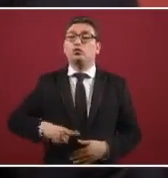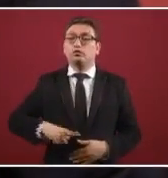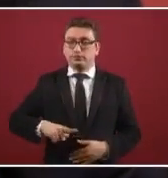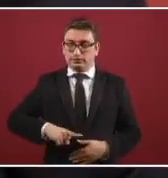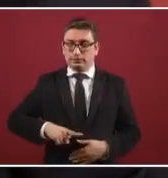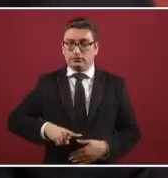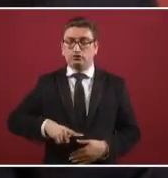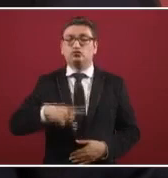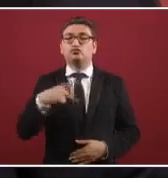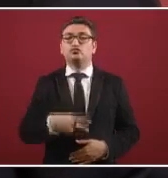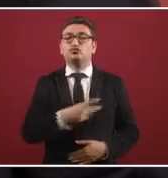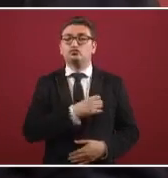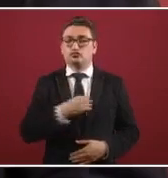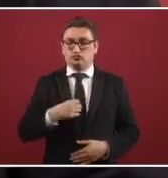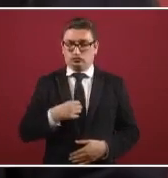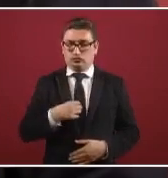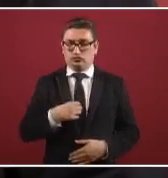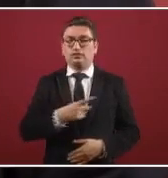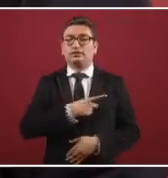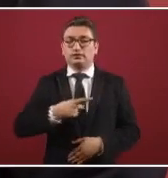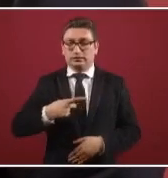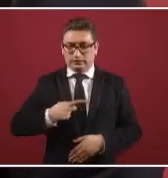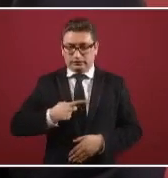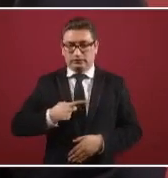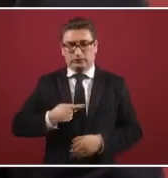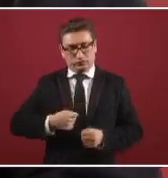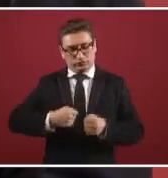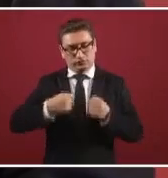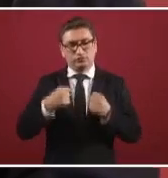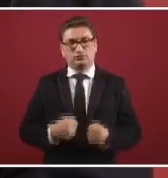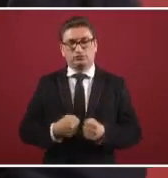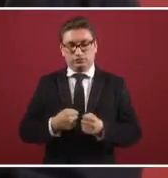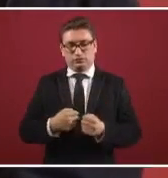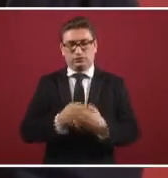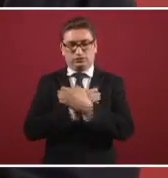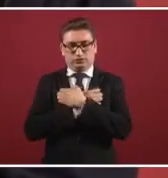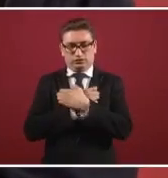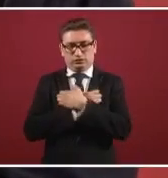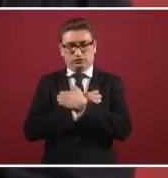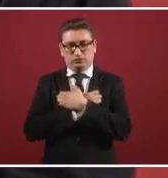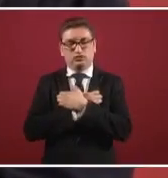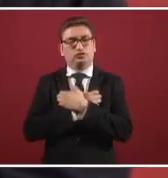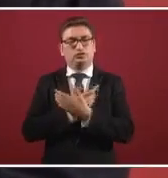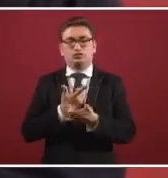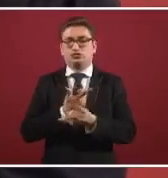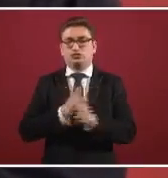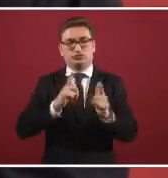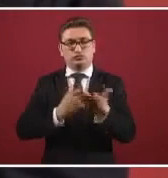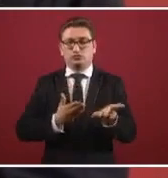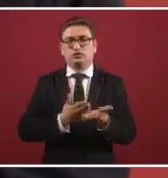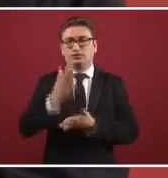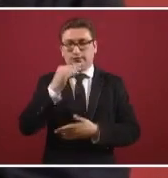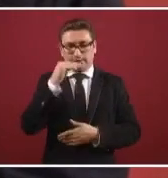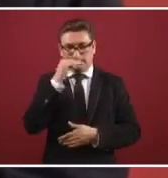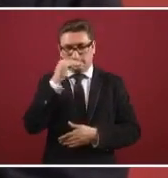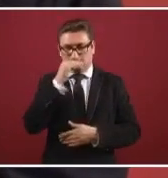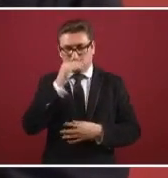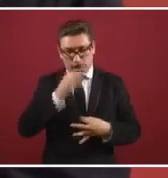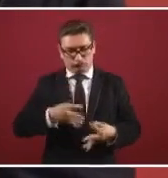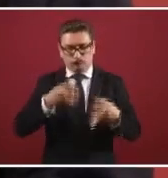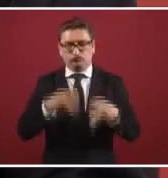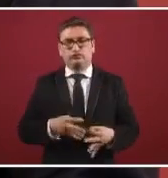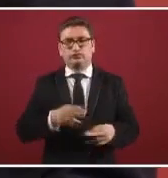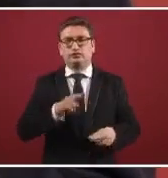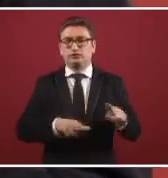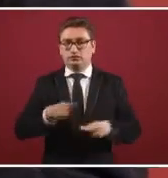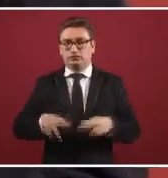obligado a garantizar la educación pública gratuita y de calidad en todos los niveles escolares.